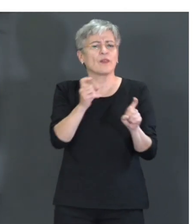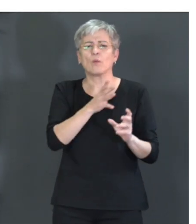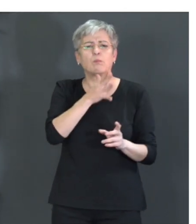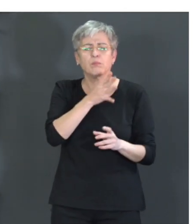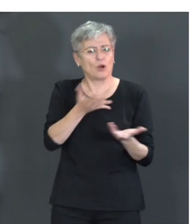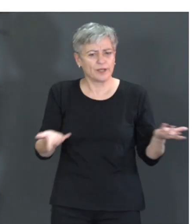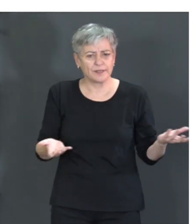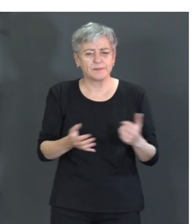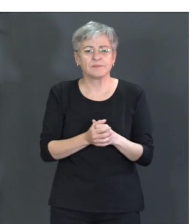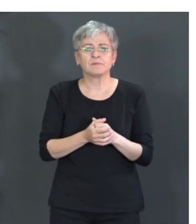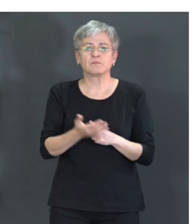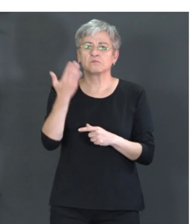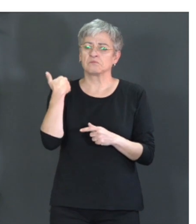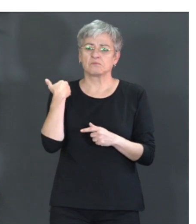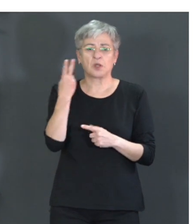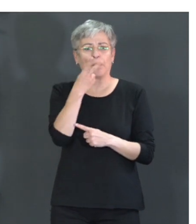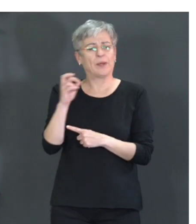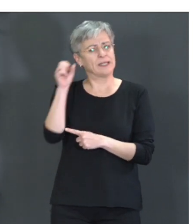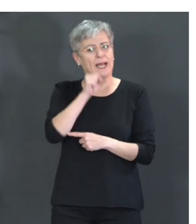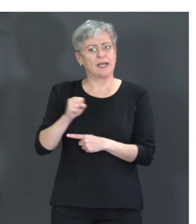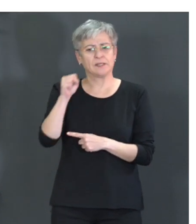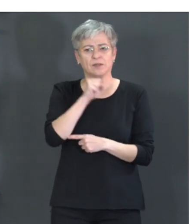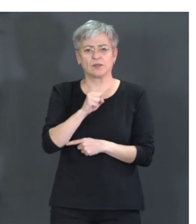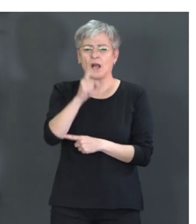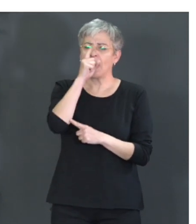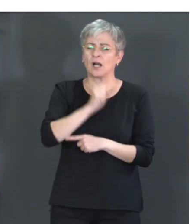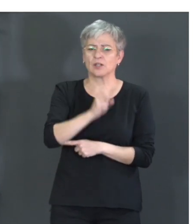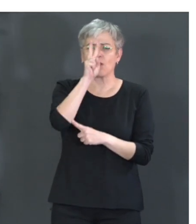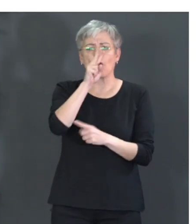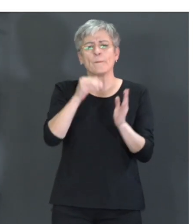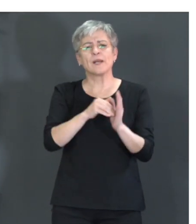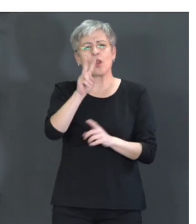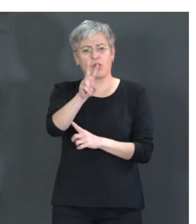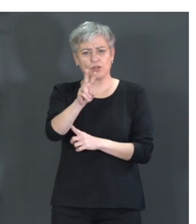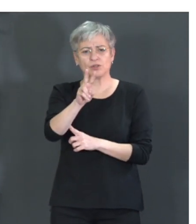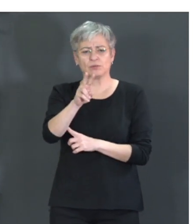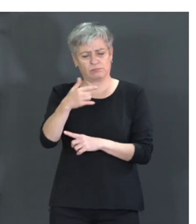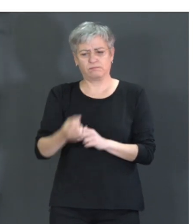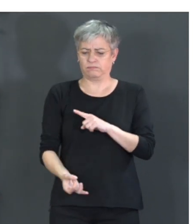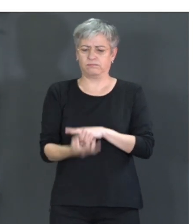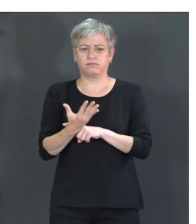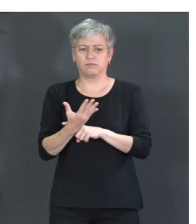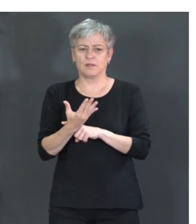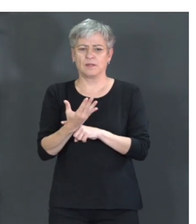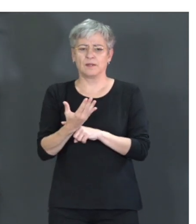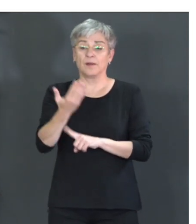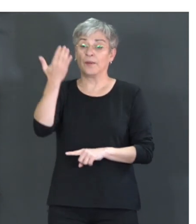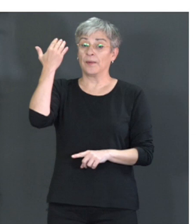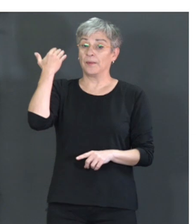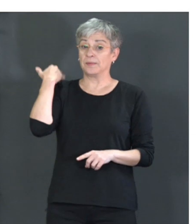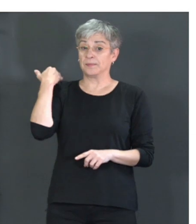se creó pues hace más de 20 años, en concreto en el año 2002. En aquel momento, en los inicios